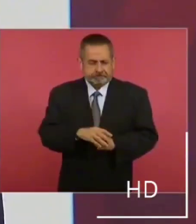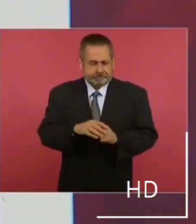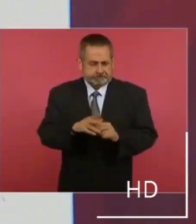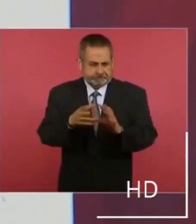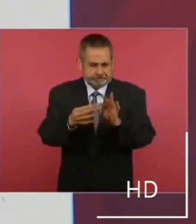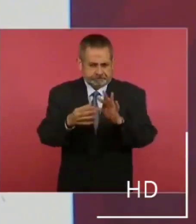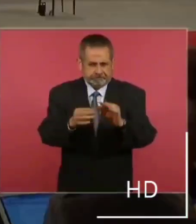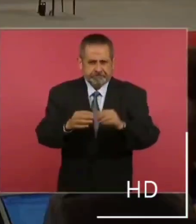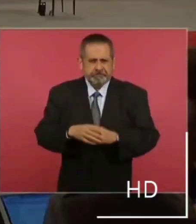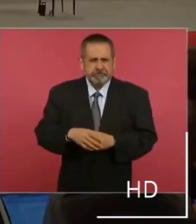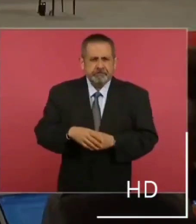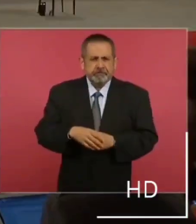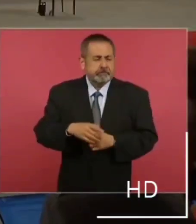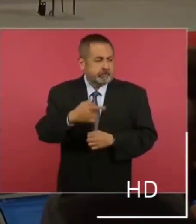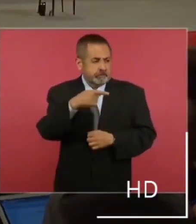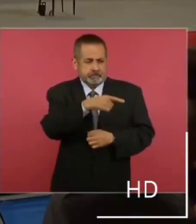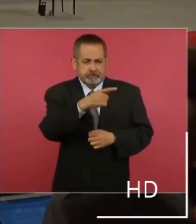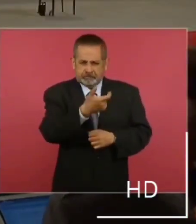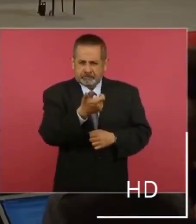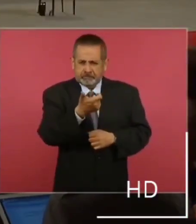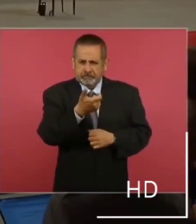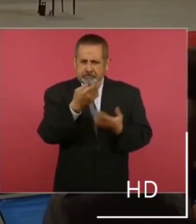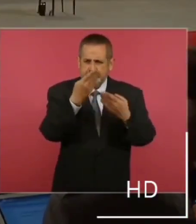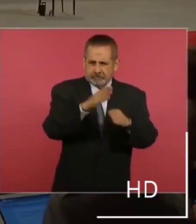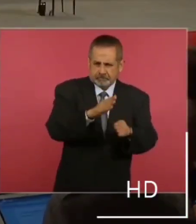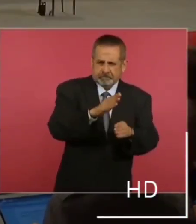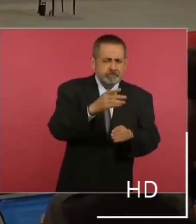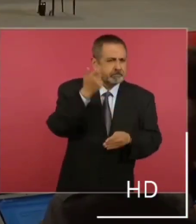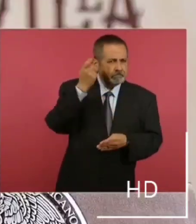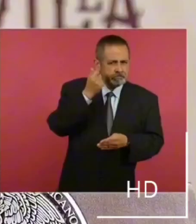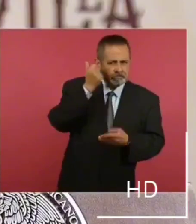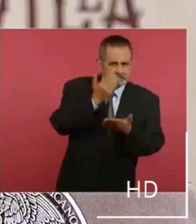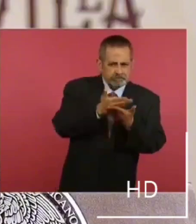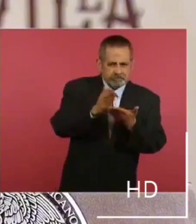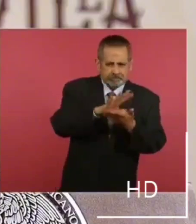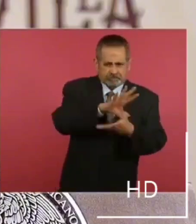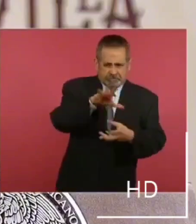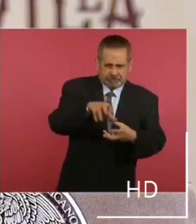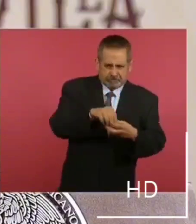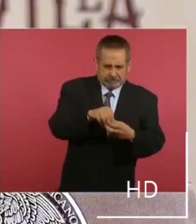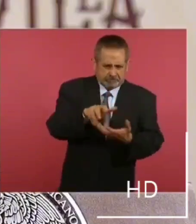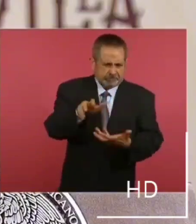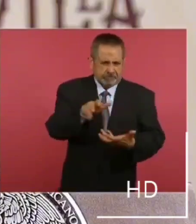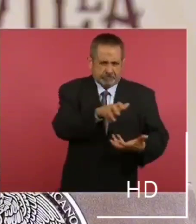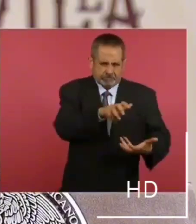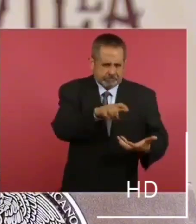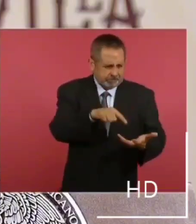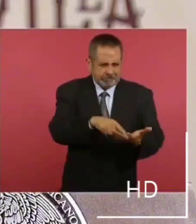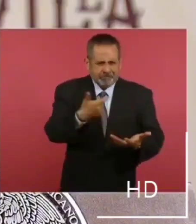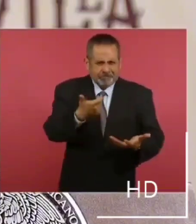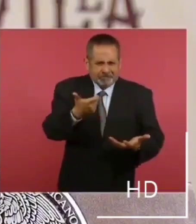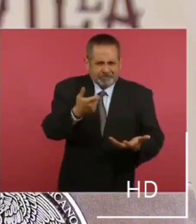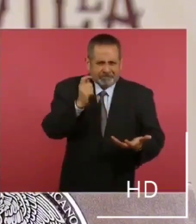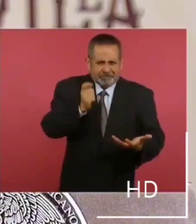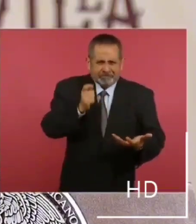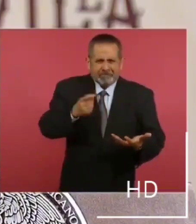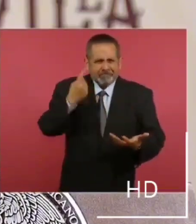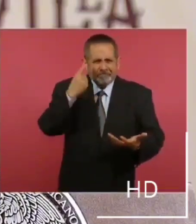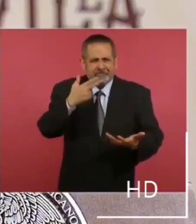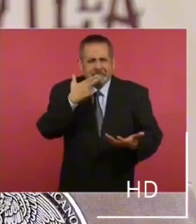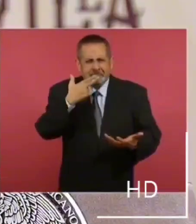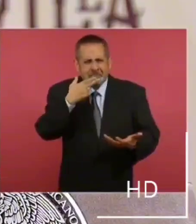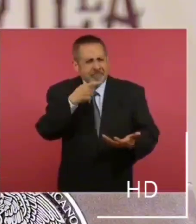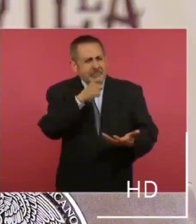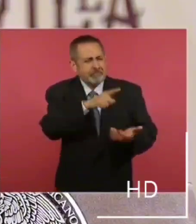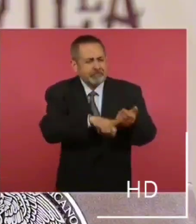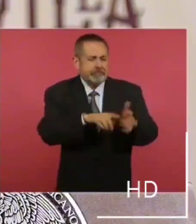qué se utilizaban esos fideicomisos? Para que todas y todos estén informados. En primer lugar,